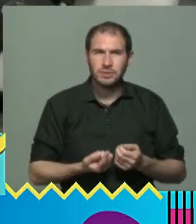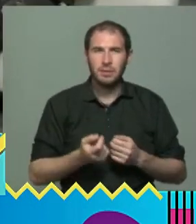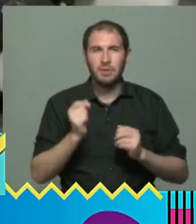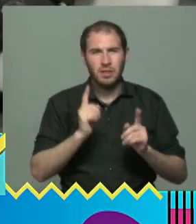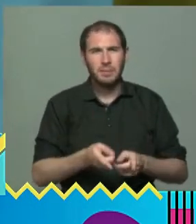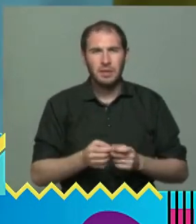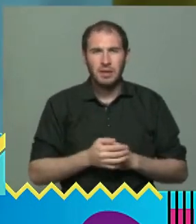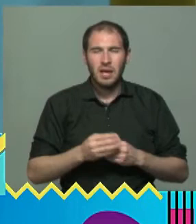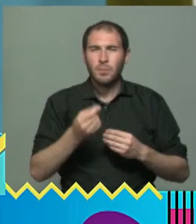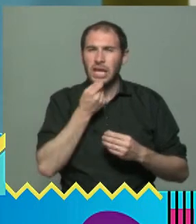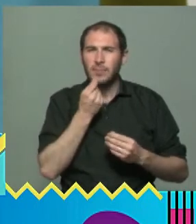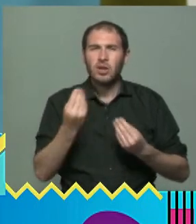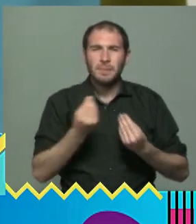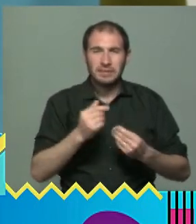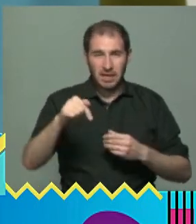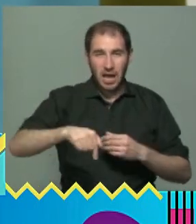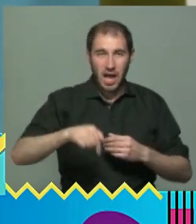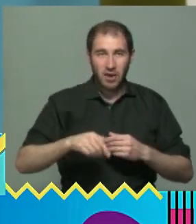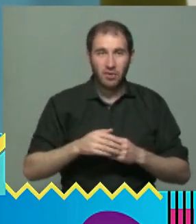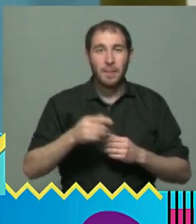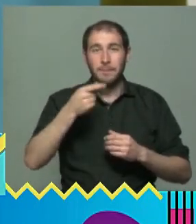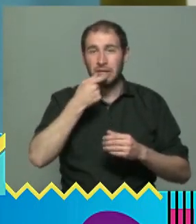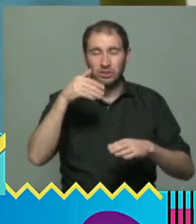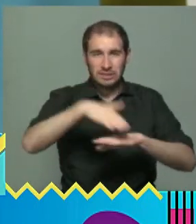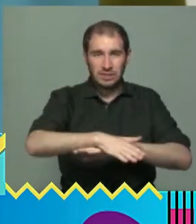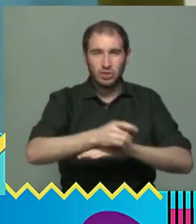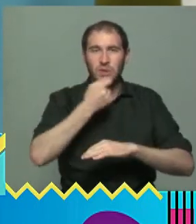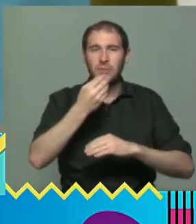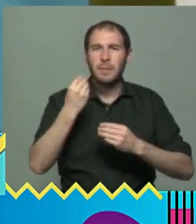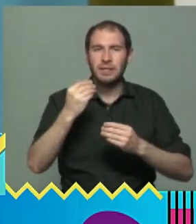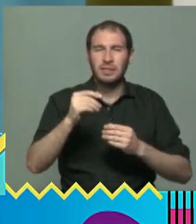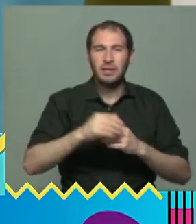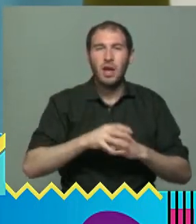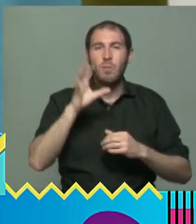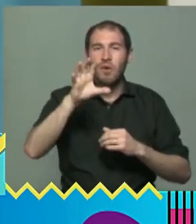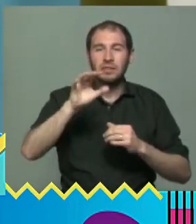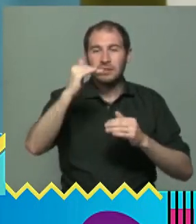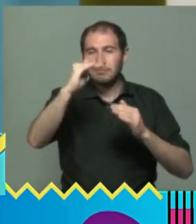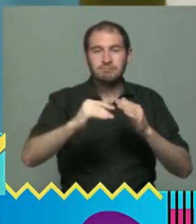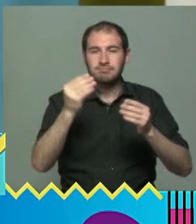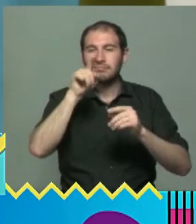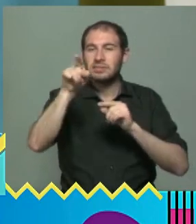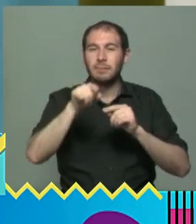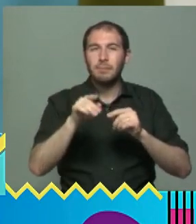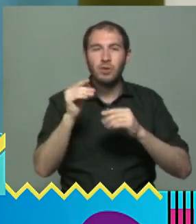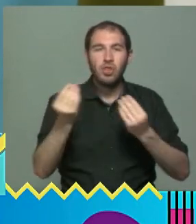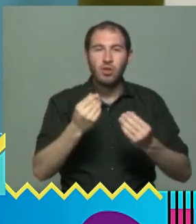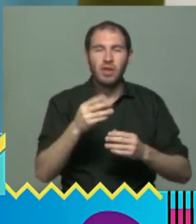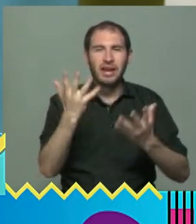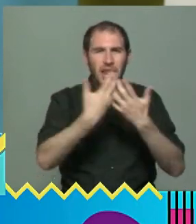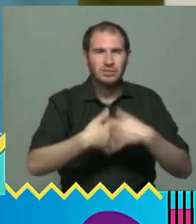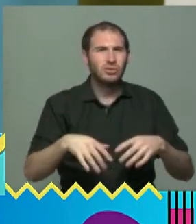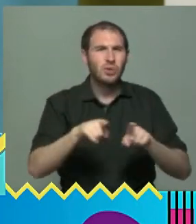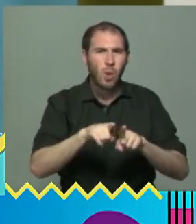de eso también, ¿qué pasa? Porque ahora acá estamos en el Gran Mendoza, ¿qué pasa en el resto de la provincia? ¿Se articula de la